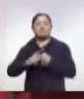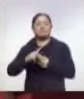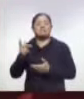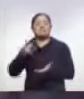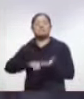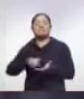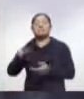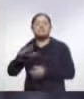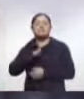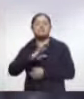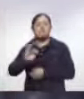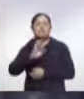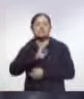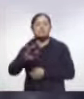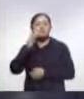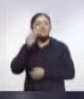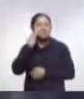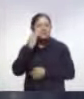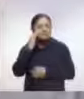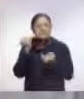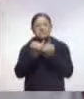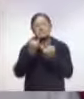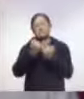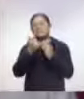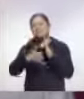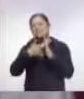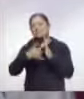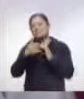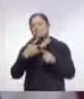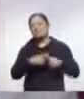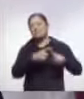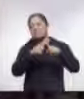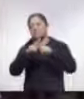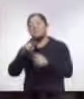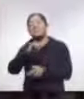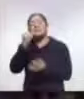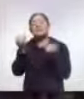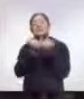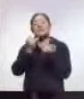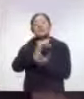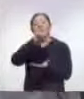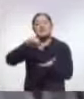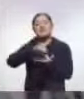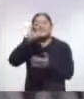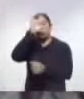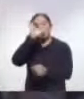plataformas musicales, así como en el canal de videos del Centro Cultural Coreano.